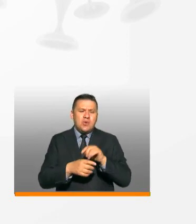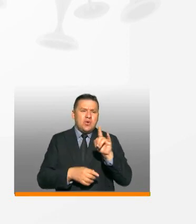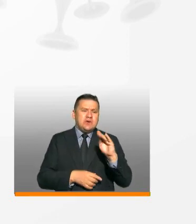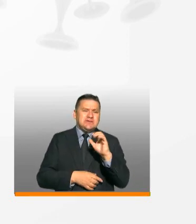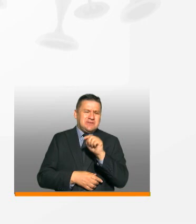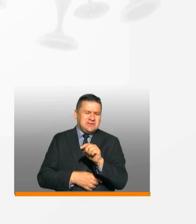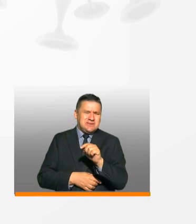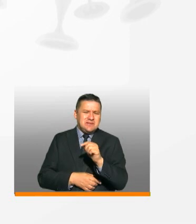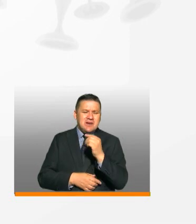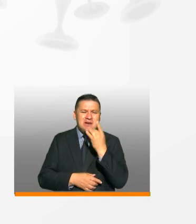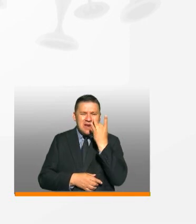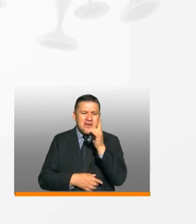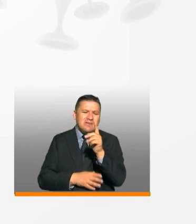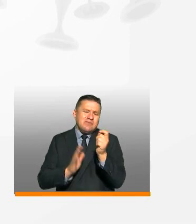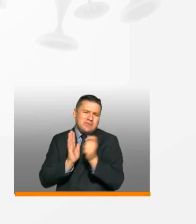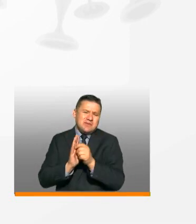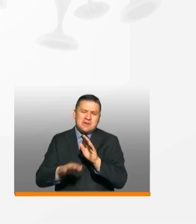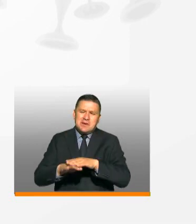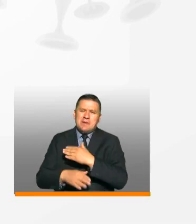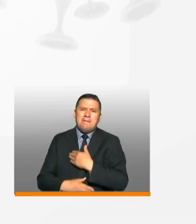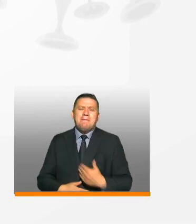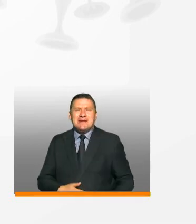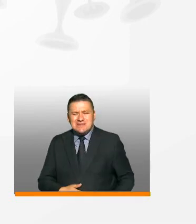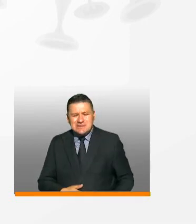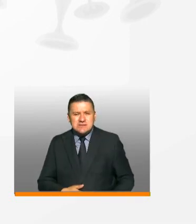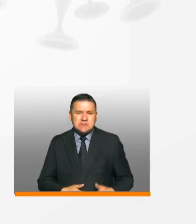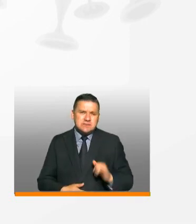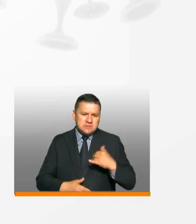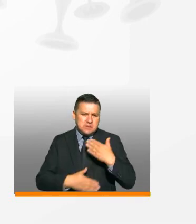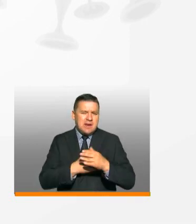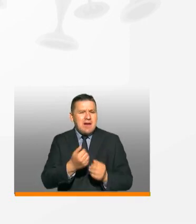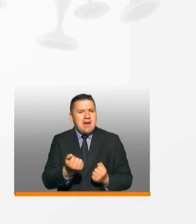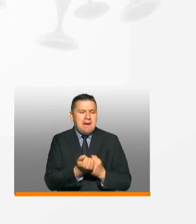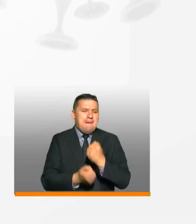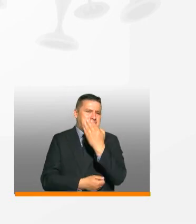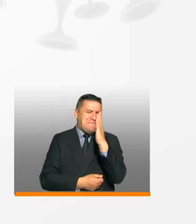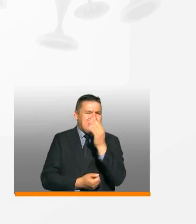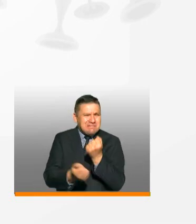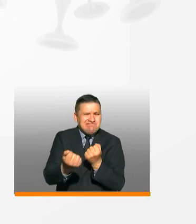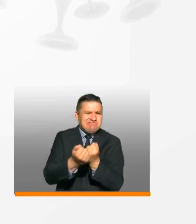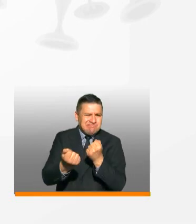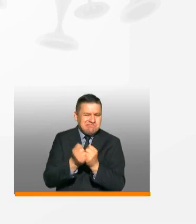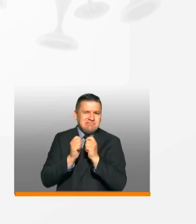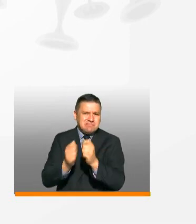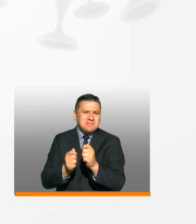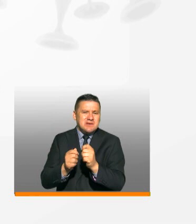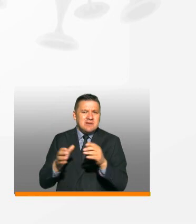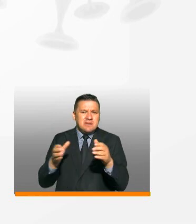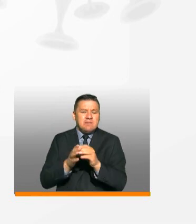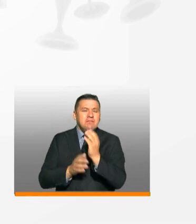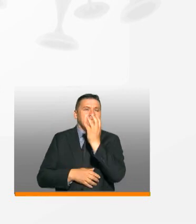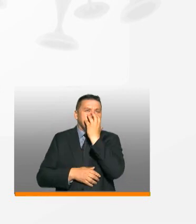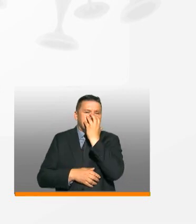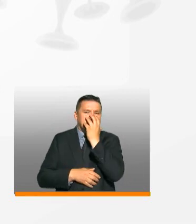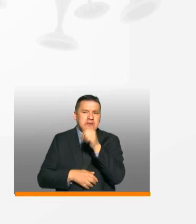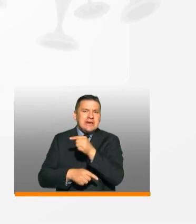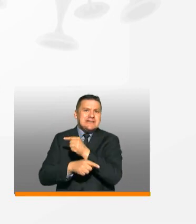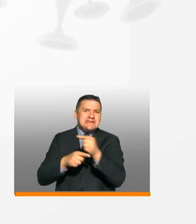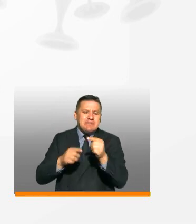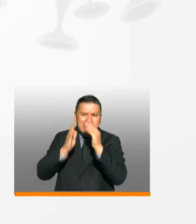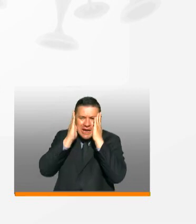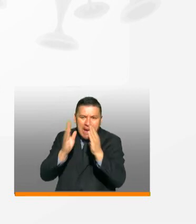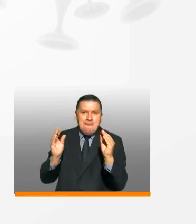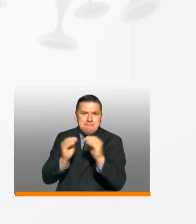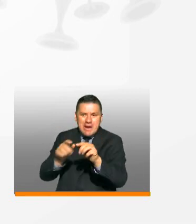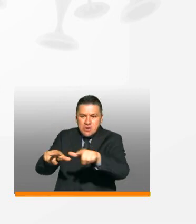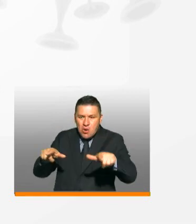cuidado intensivo y por eso, señor presidente, hemos venido apoyando a Barranquilla. Entregamos unas unidades de cuidado intensivo esta semana y